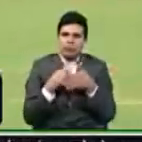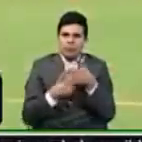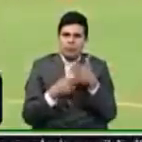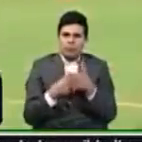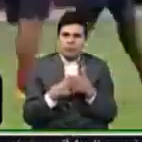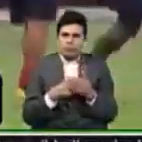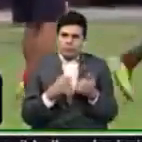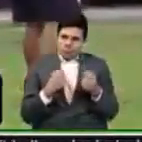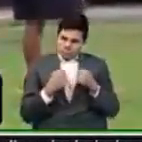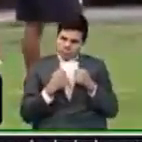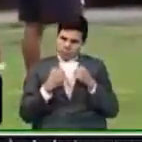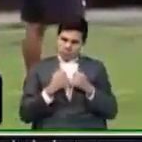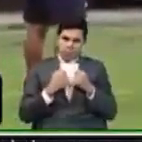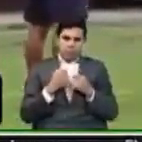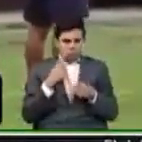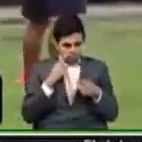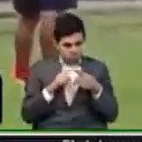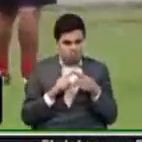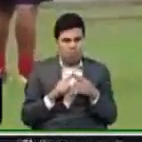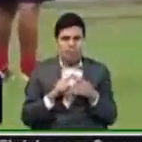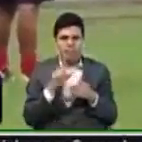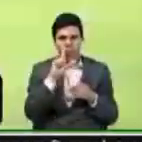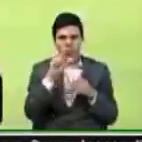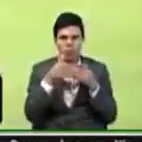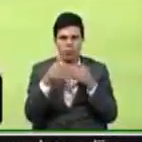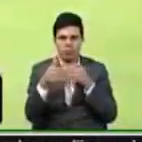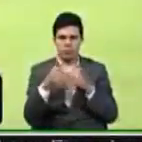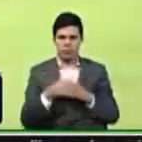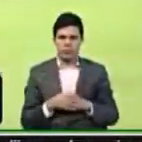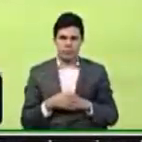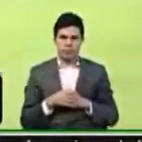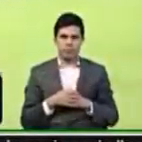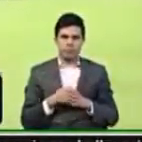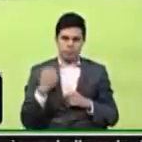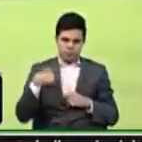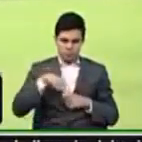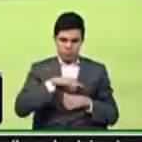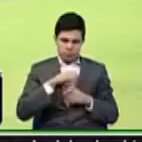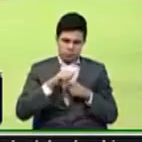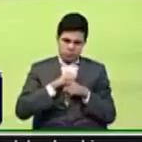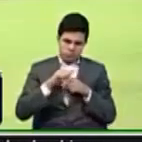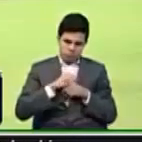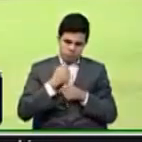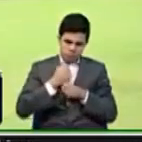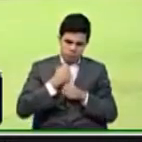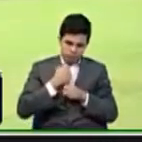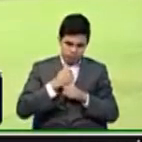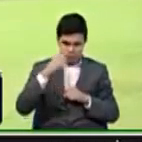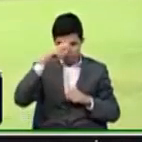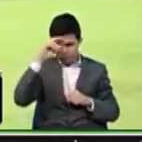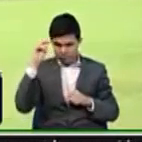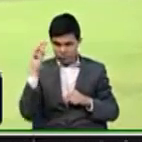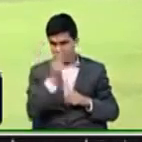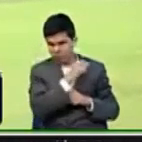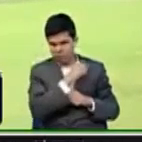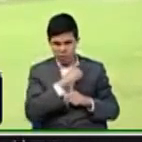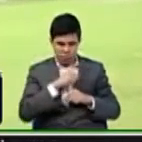la liga que comenzará la primera semana de julio. Por ahí hemos venido realizando trabajos intensos, lo